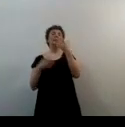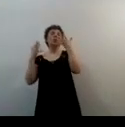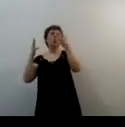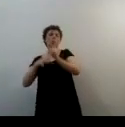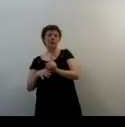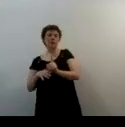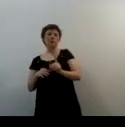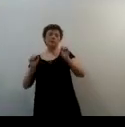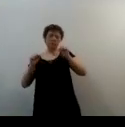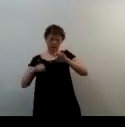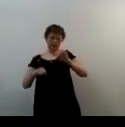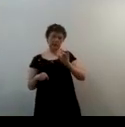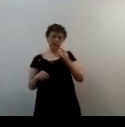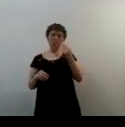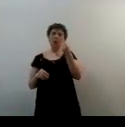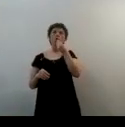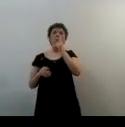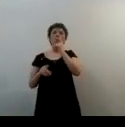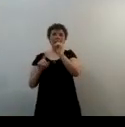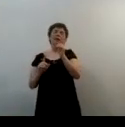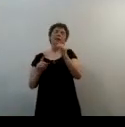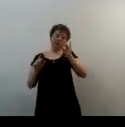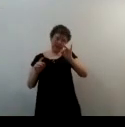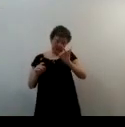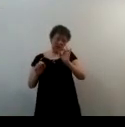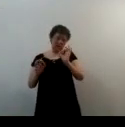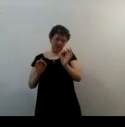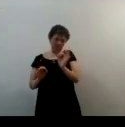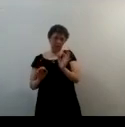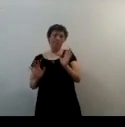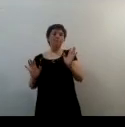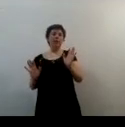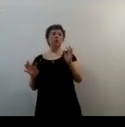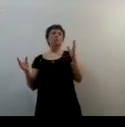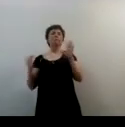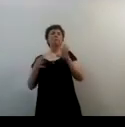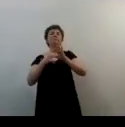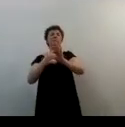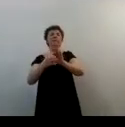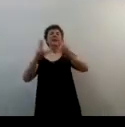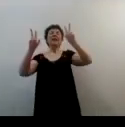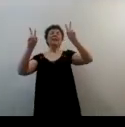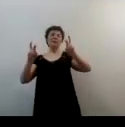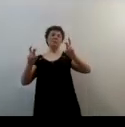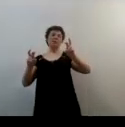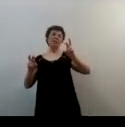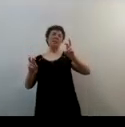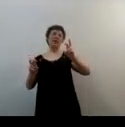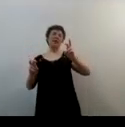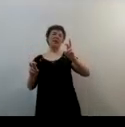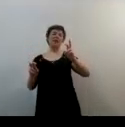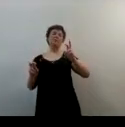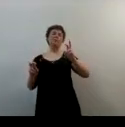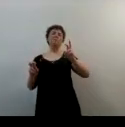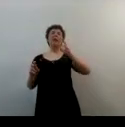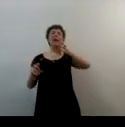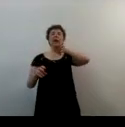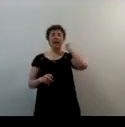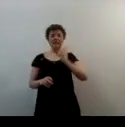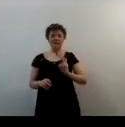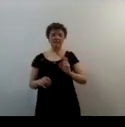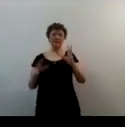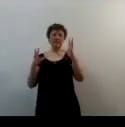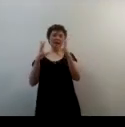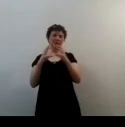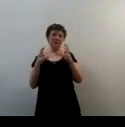Mejor no consumirlos, ya. Pero obviamente tienen mucho que ver con el tema de estrés, ansiedad,